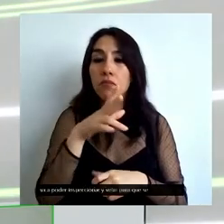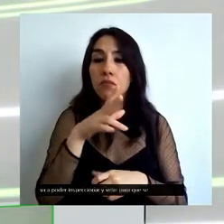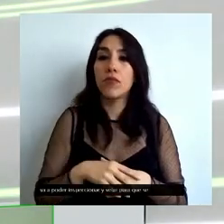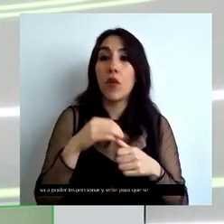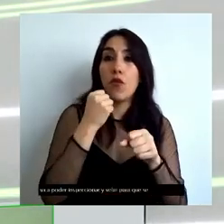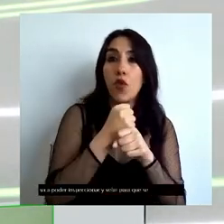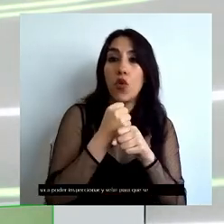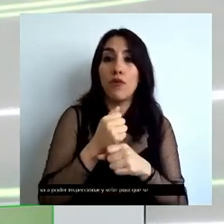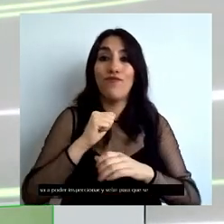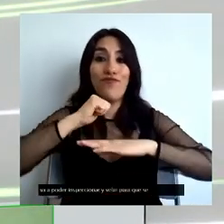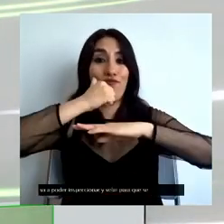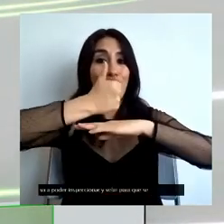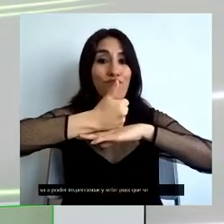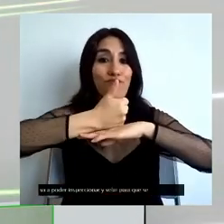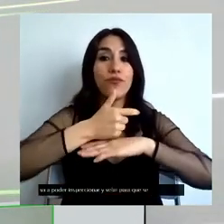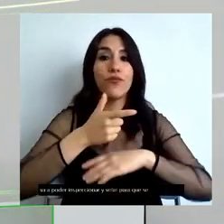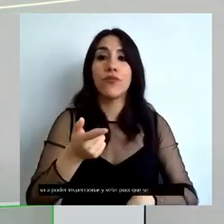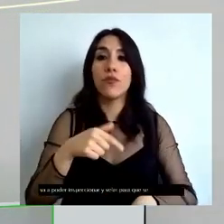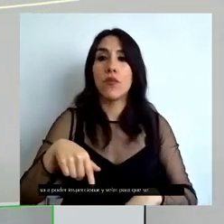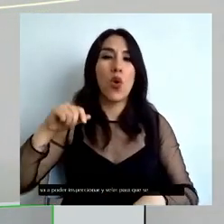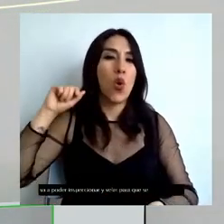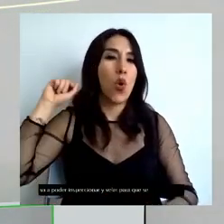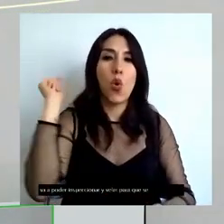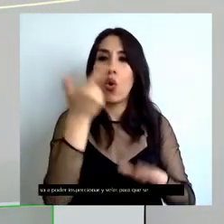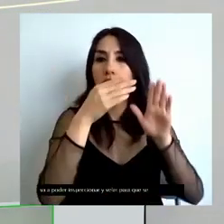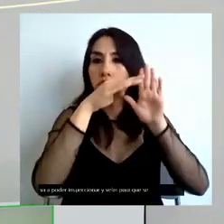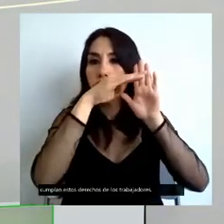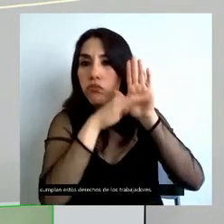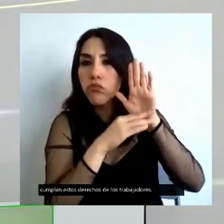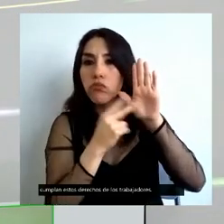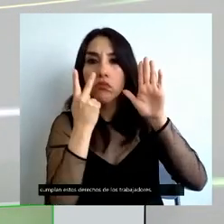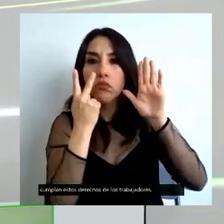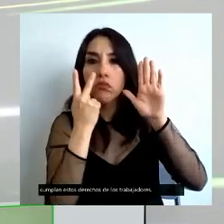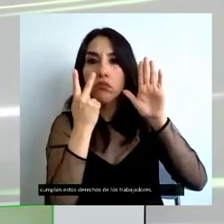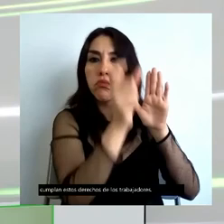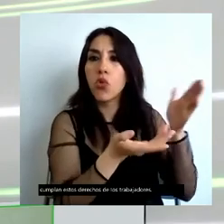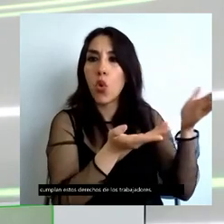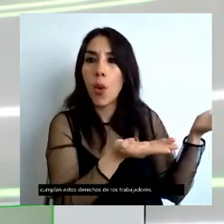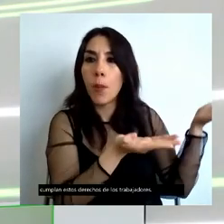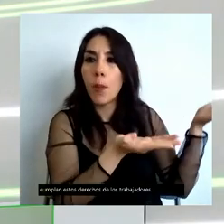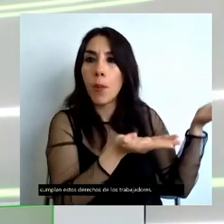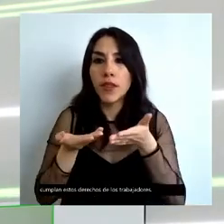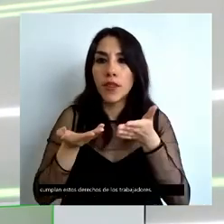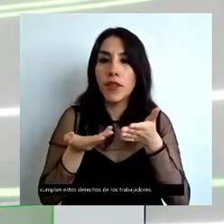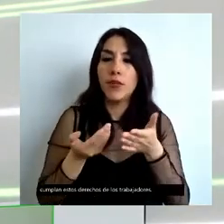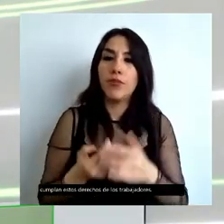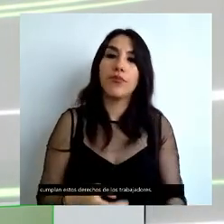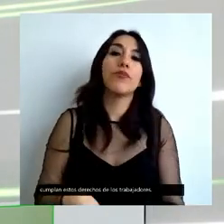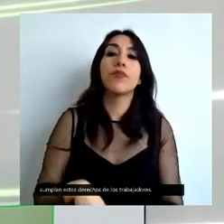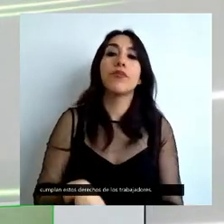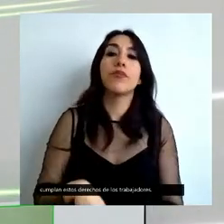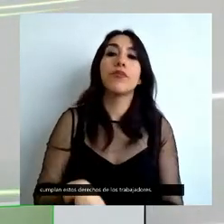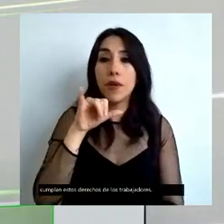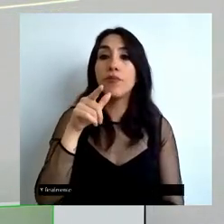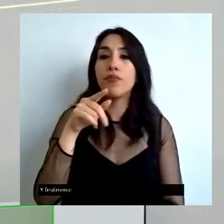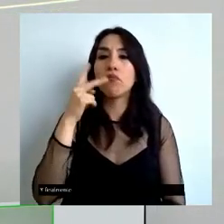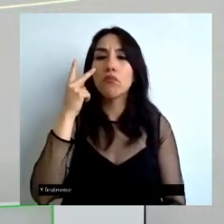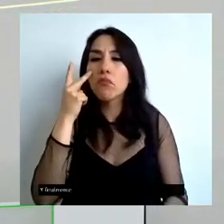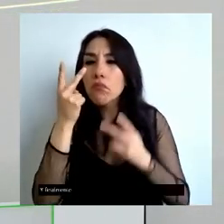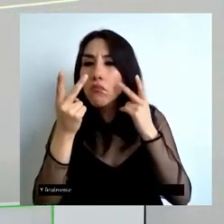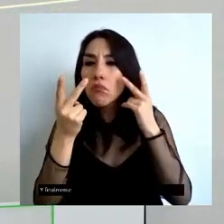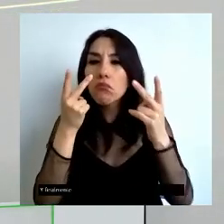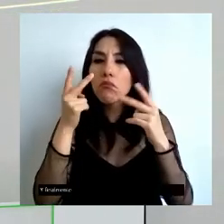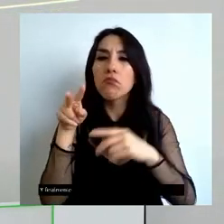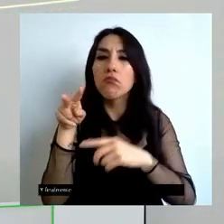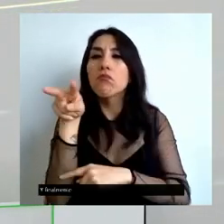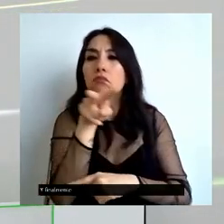Y finalmente, el aspecto del rol también del sector público, no solamente regulando y